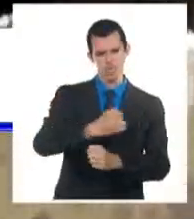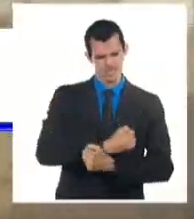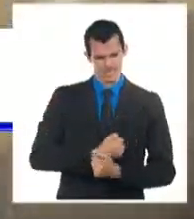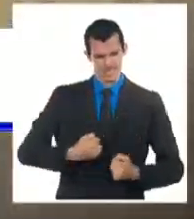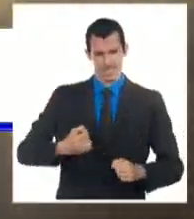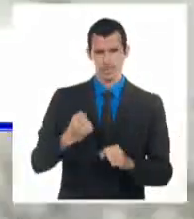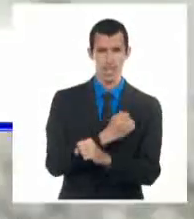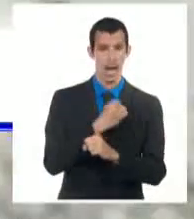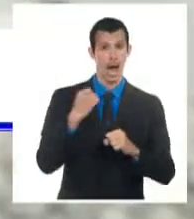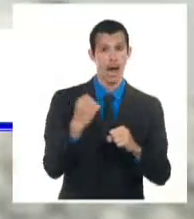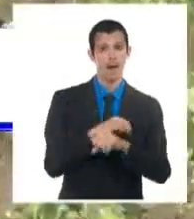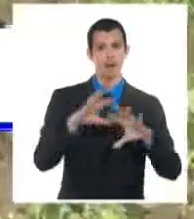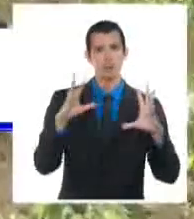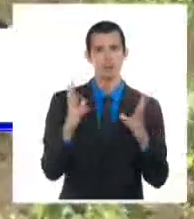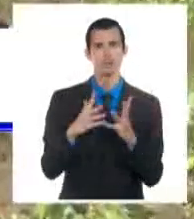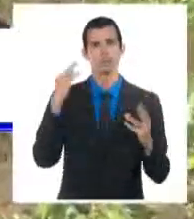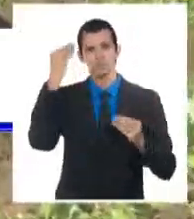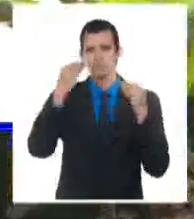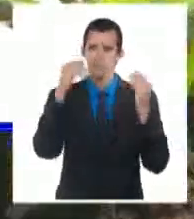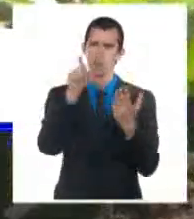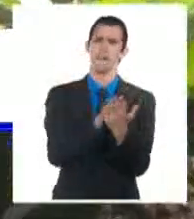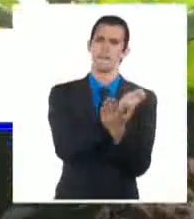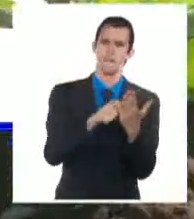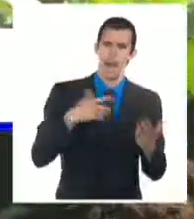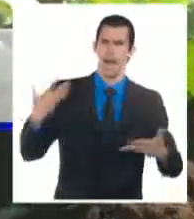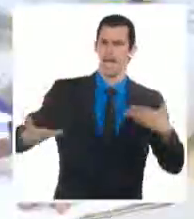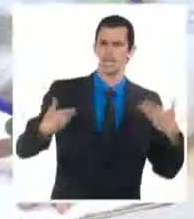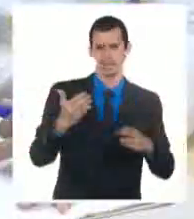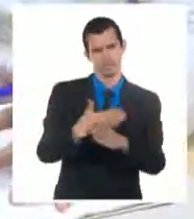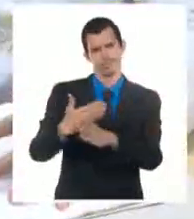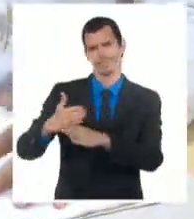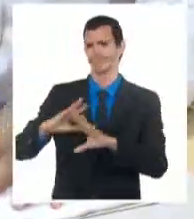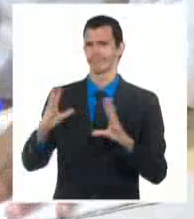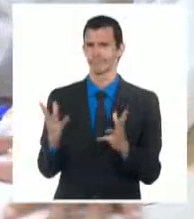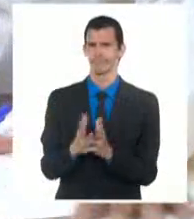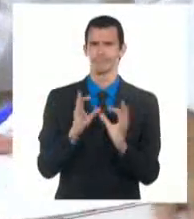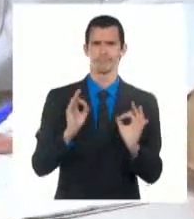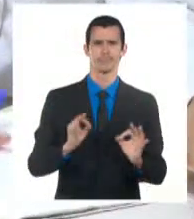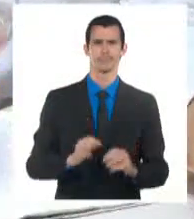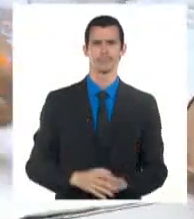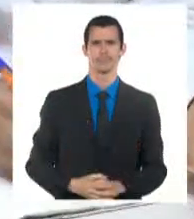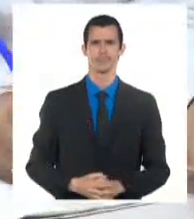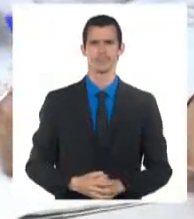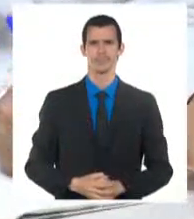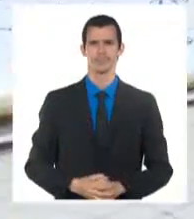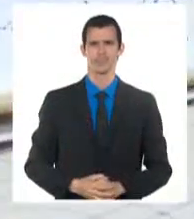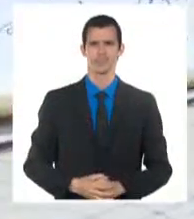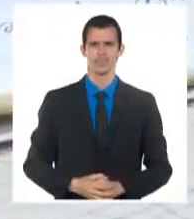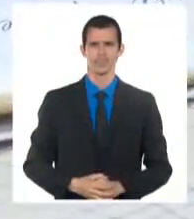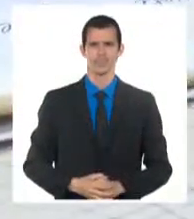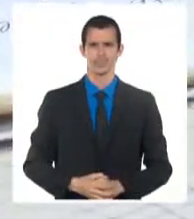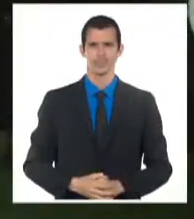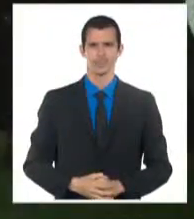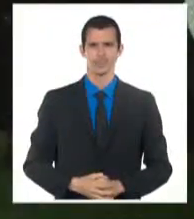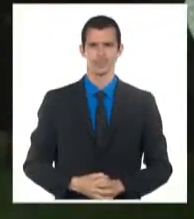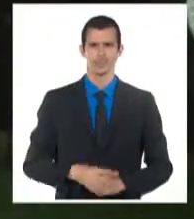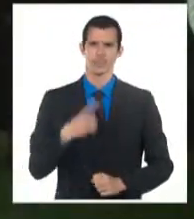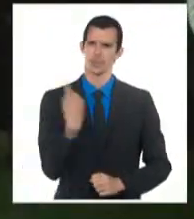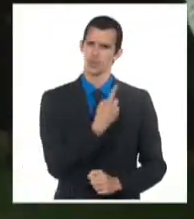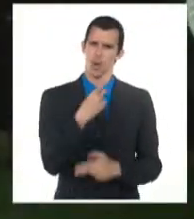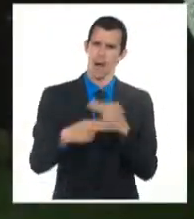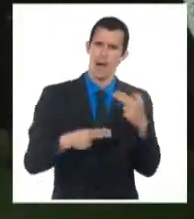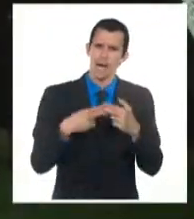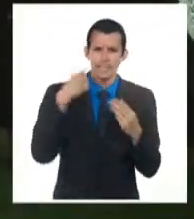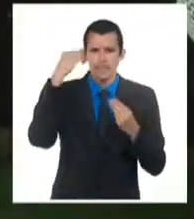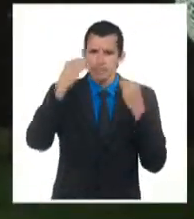trabajo y un amplio plan de actividades. Continuaremos desarrollando para conmemorar dignamente